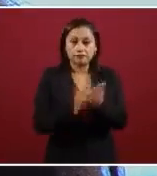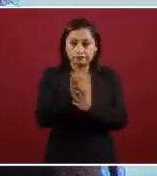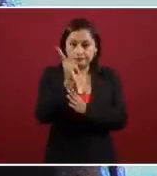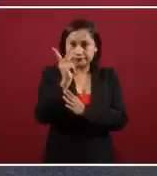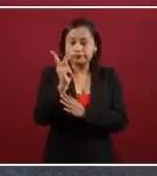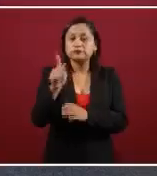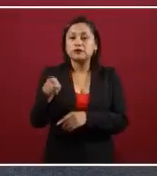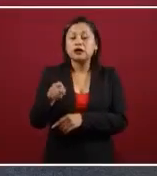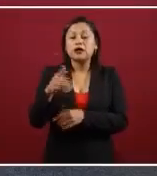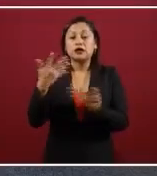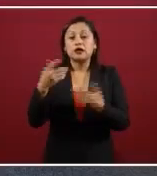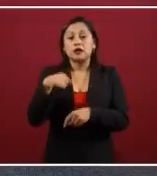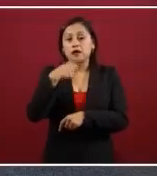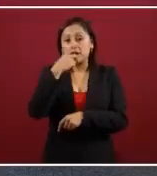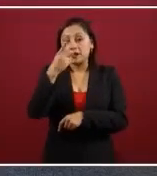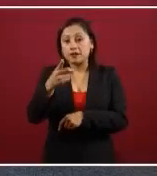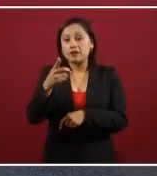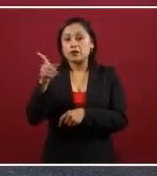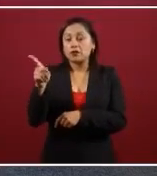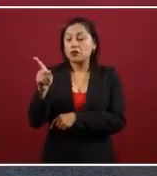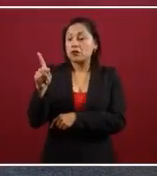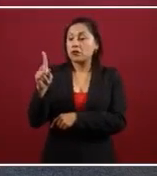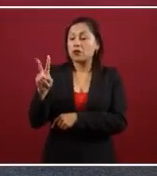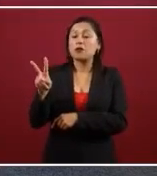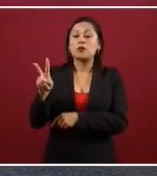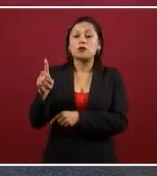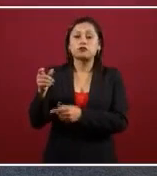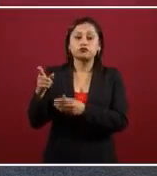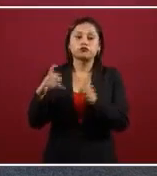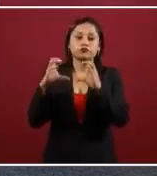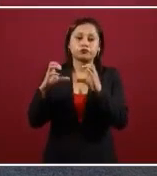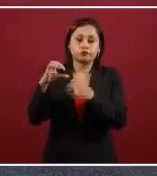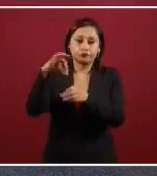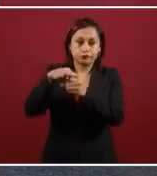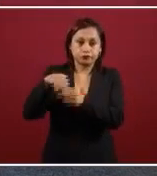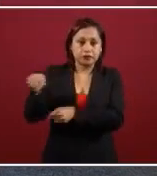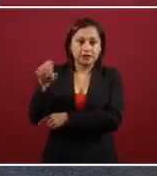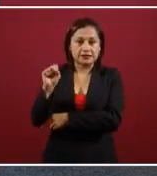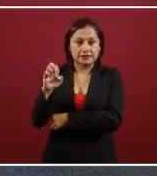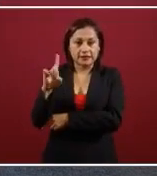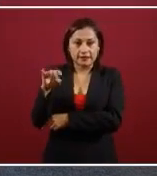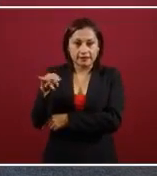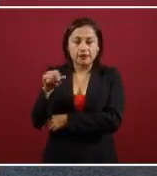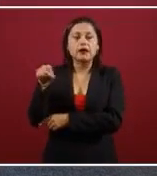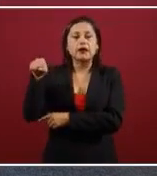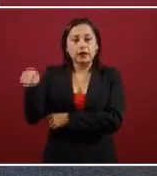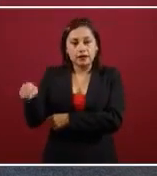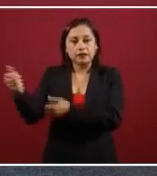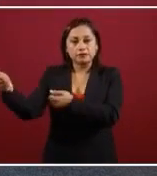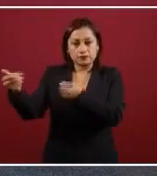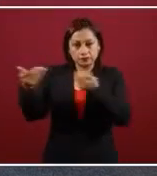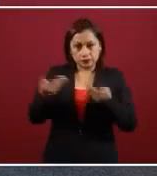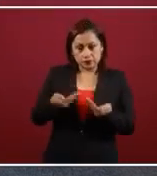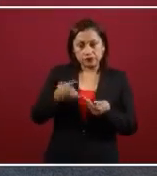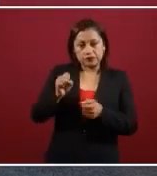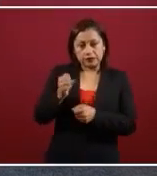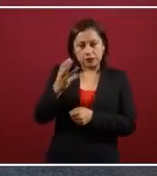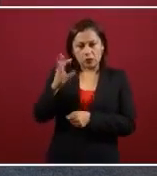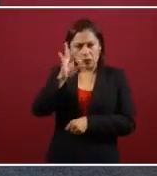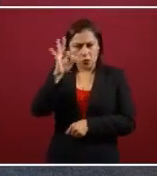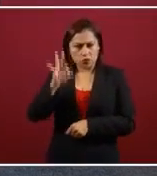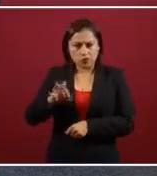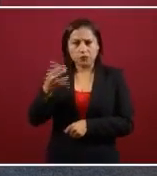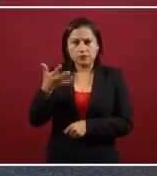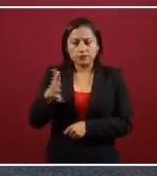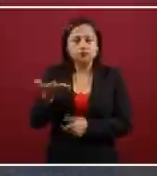en campo lo traen los viveros de Sedena, un prendimiento del 64%. ¿Qué significa eso? Significa que